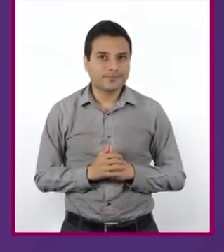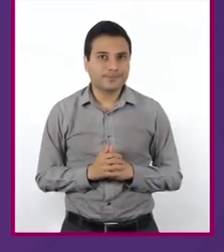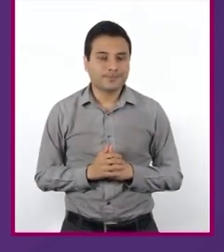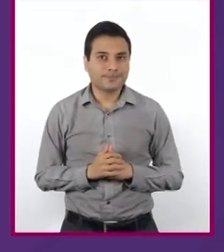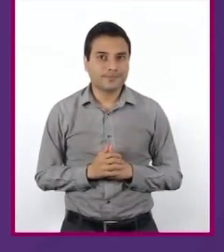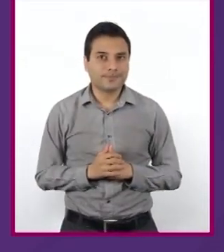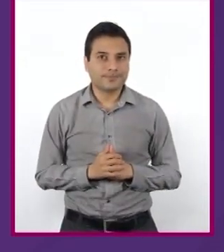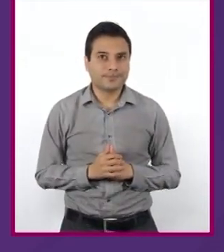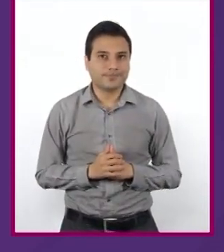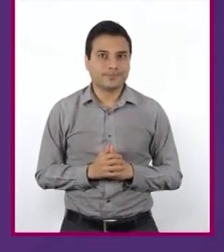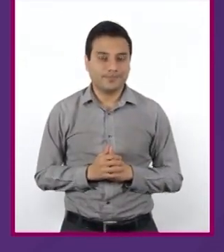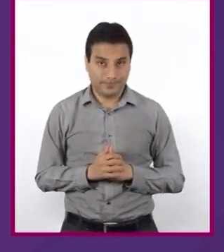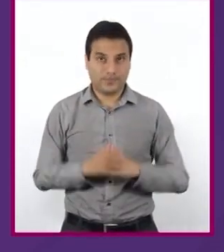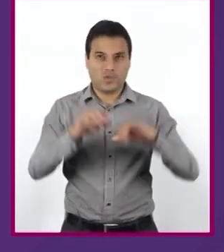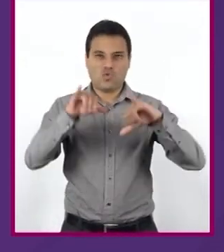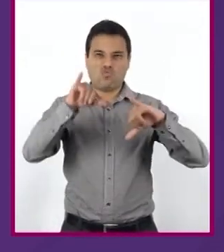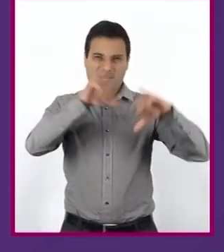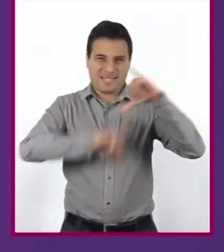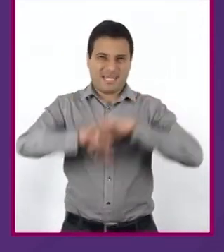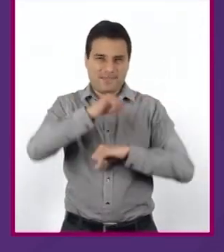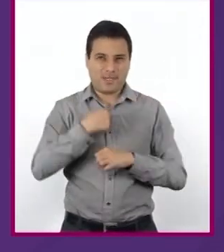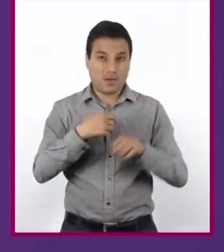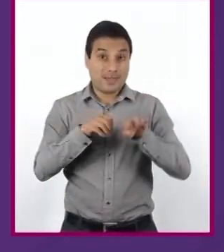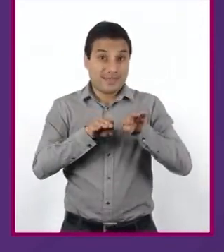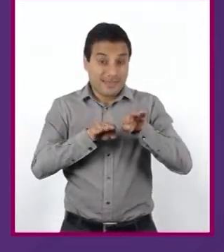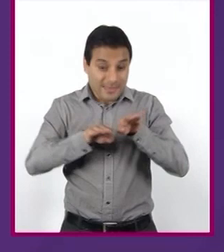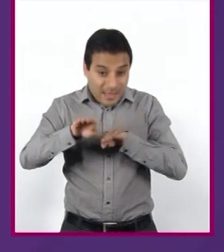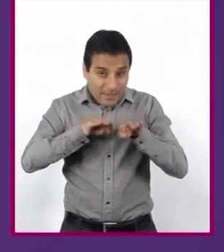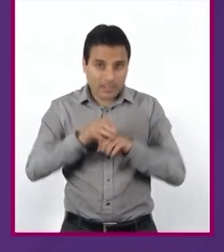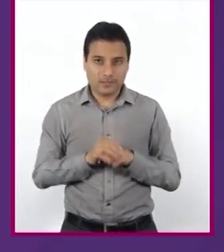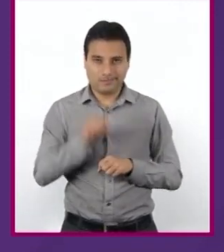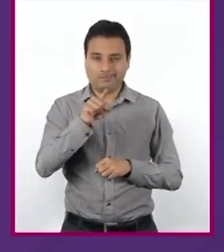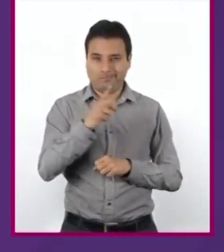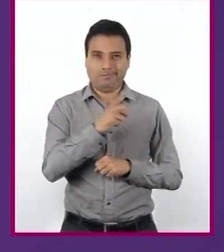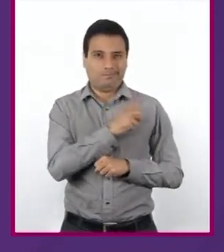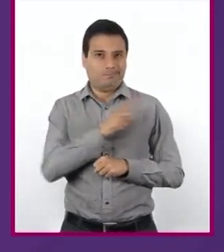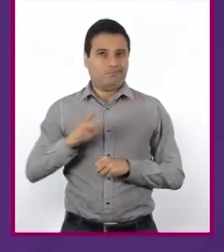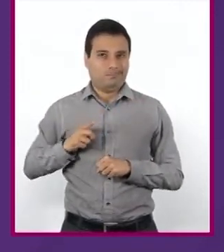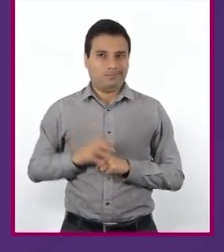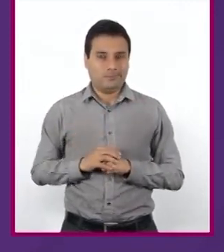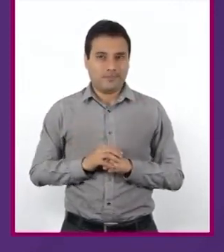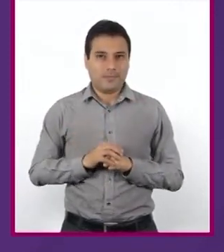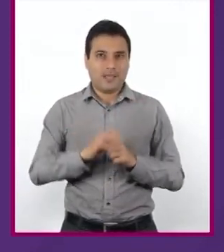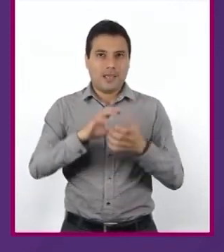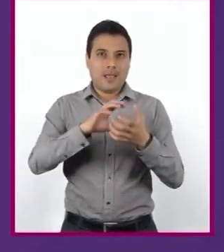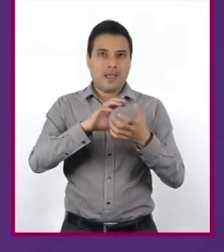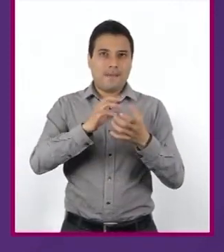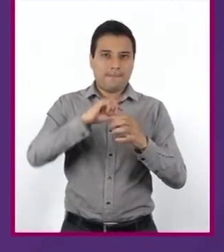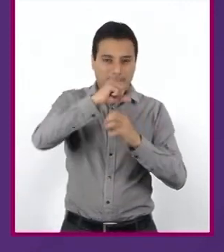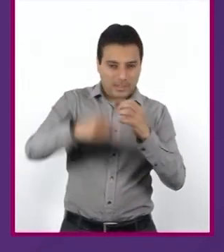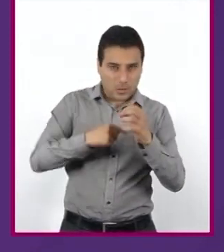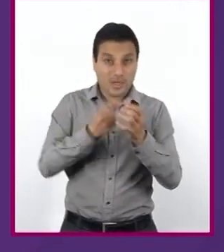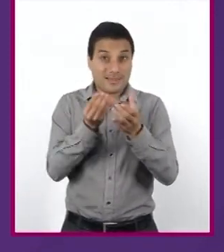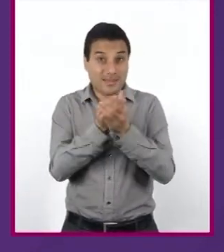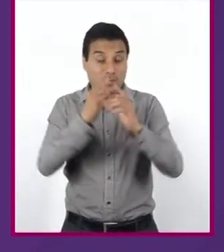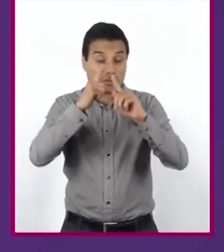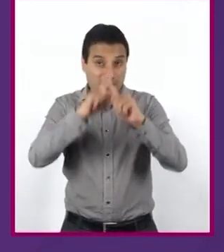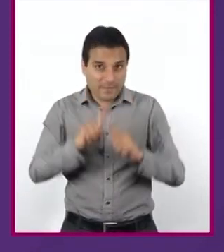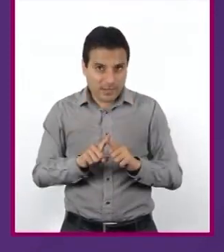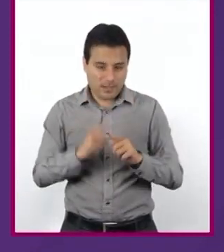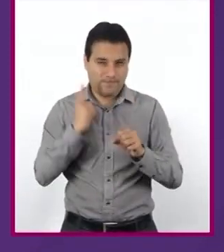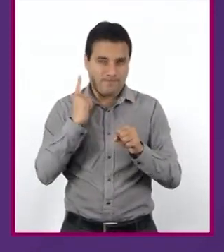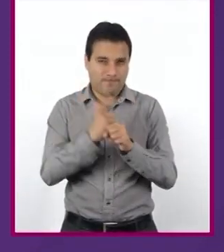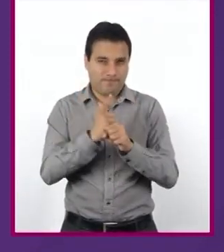Durante el trabajo con sustancias químicas, es importante distinguir los diferentes tipos de partículas. Es por esto que